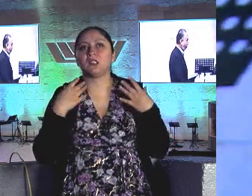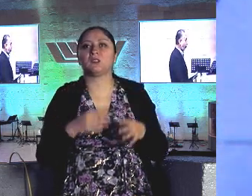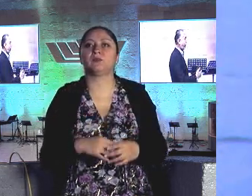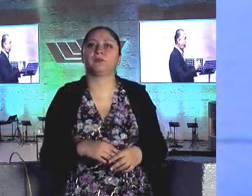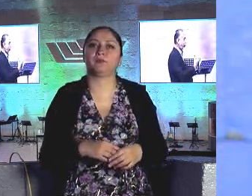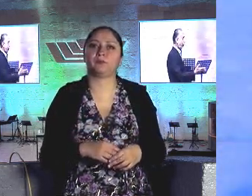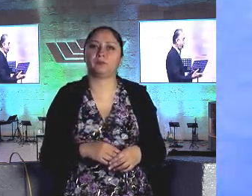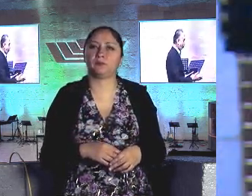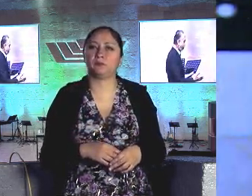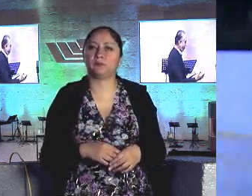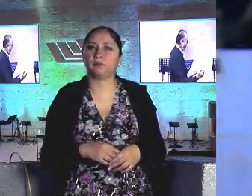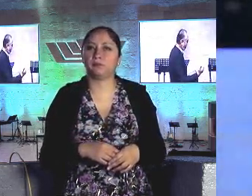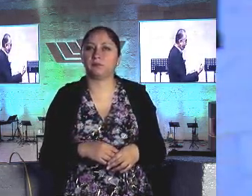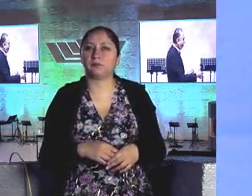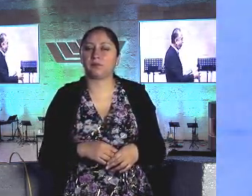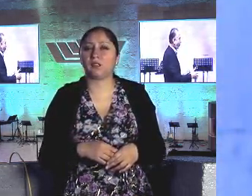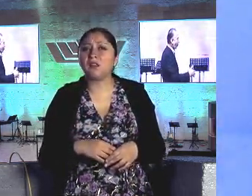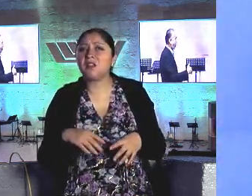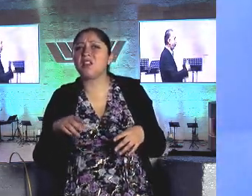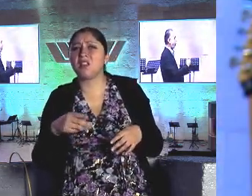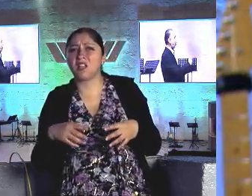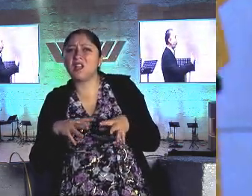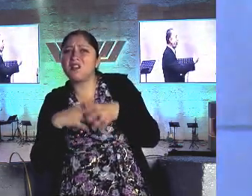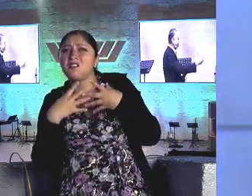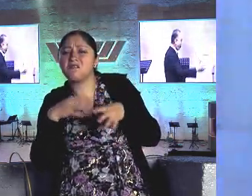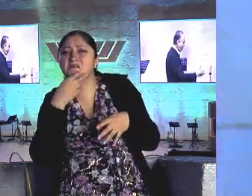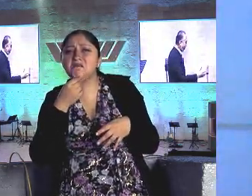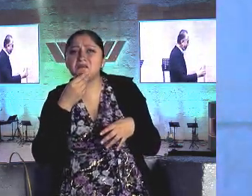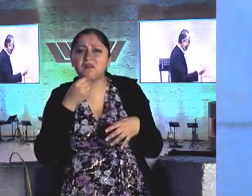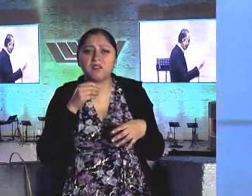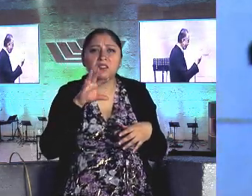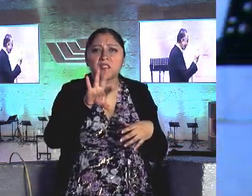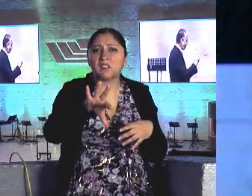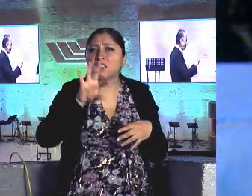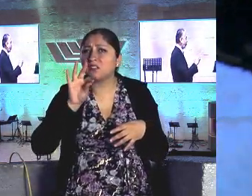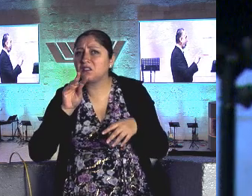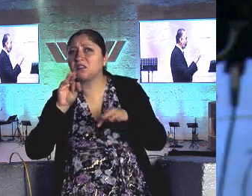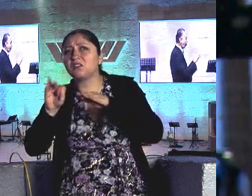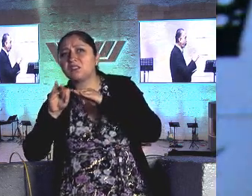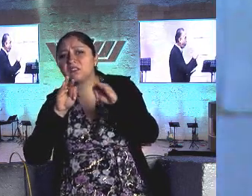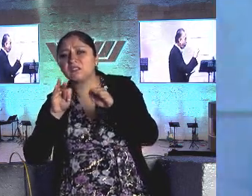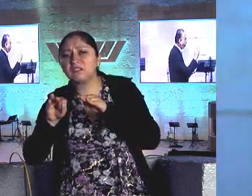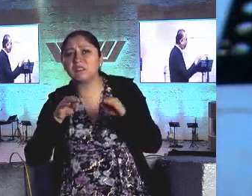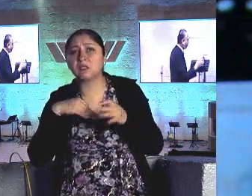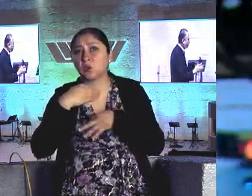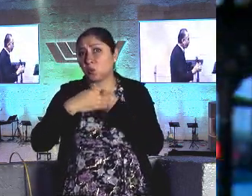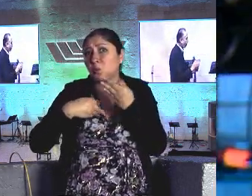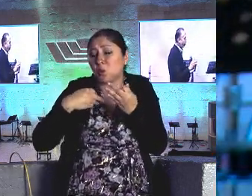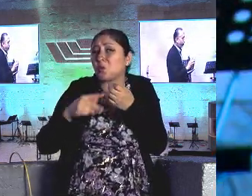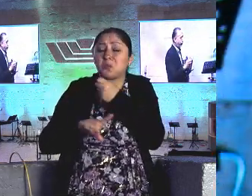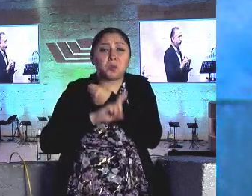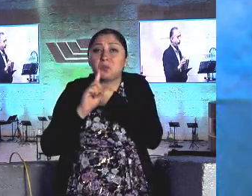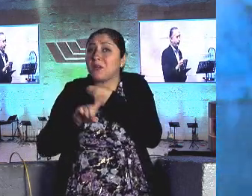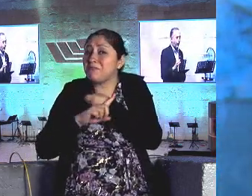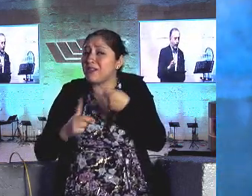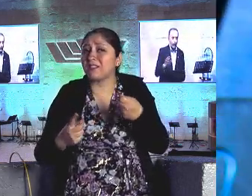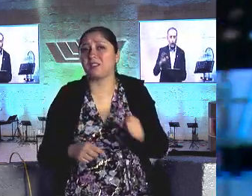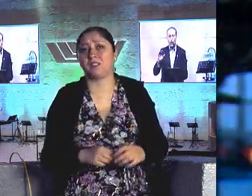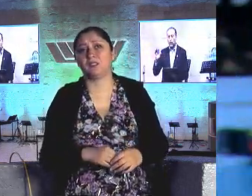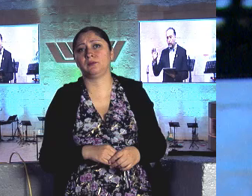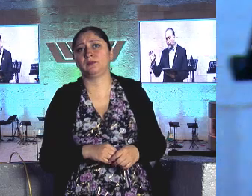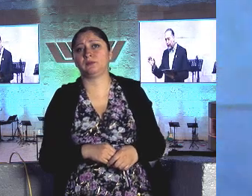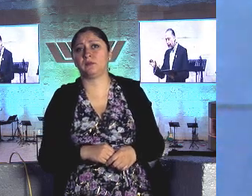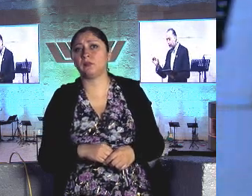a veces para conseguir el trabajo que le permita seguir adelante, el que es empleado, todos tenemos problemas.